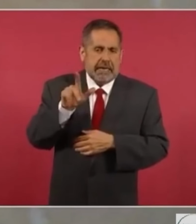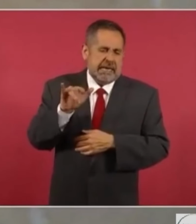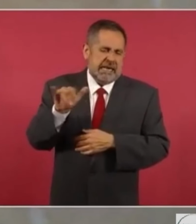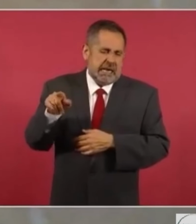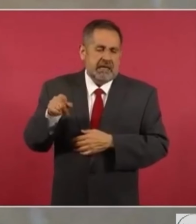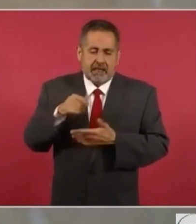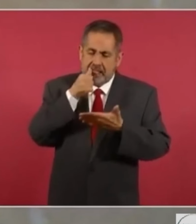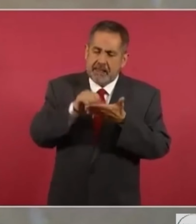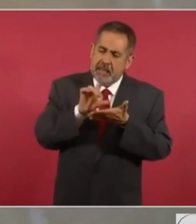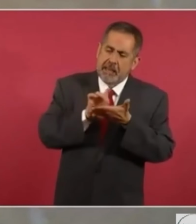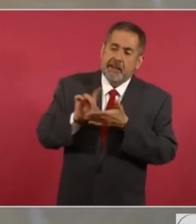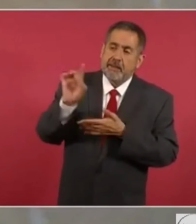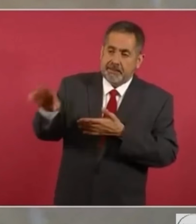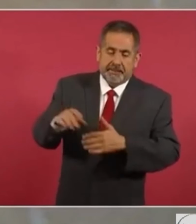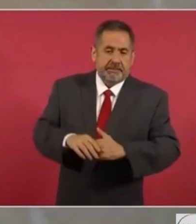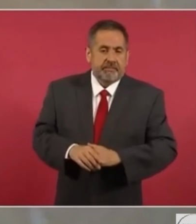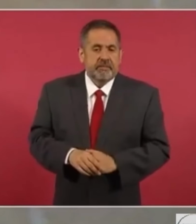lo siguiente: